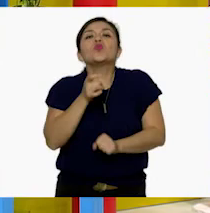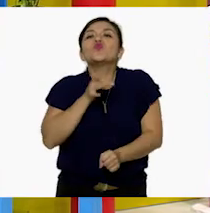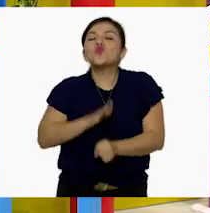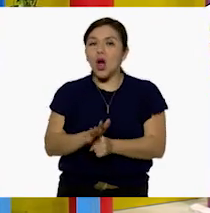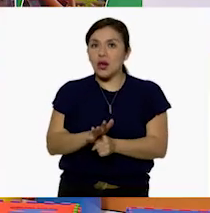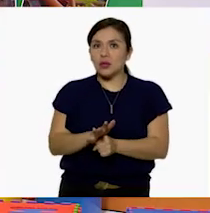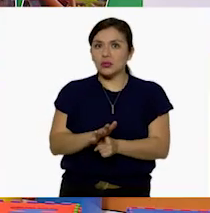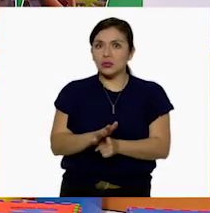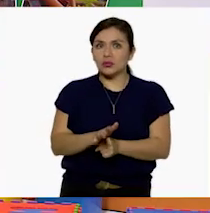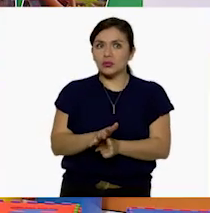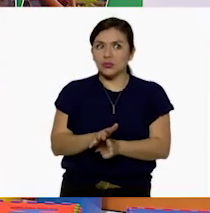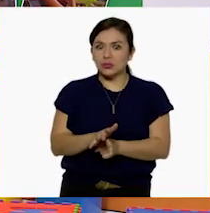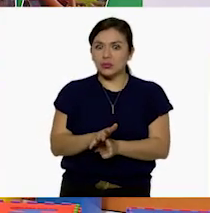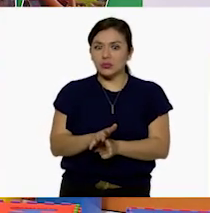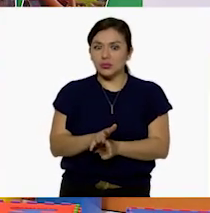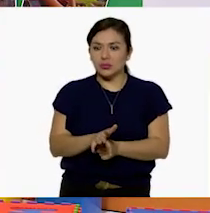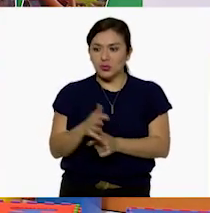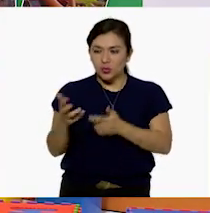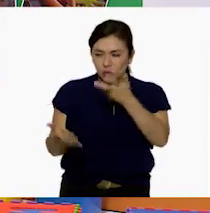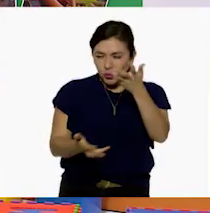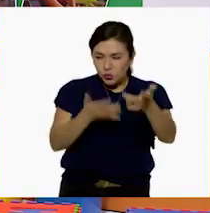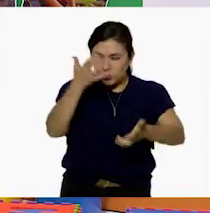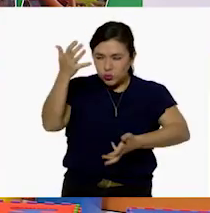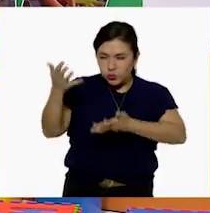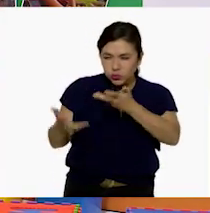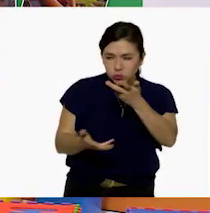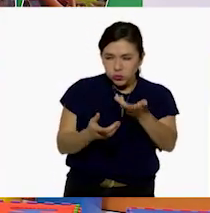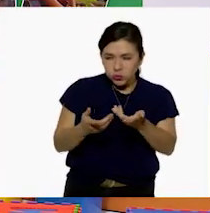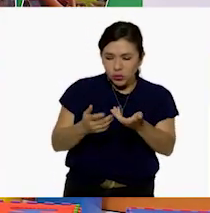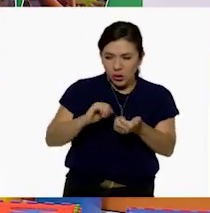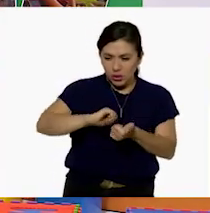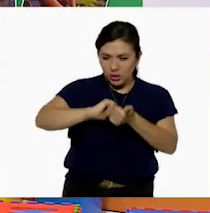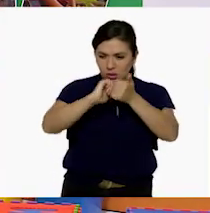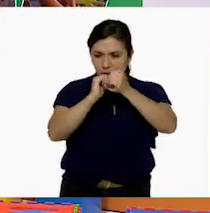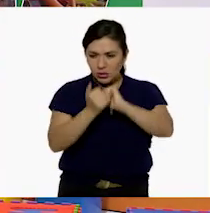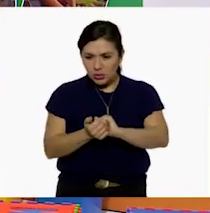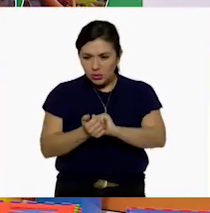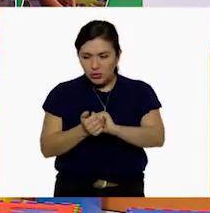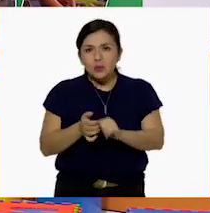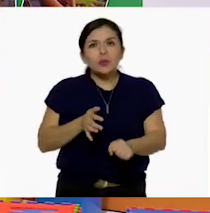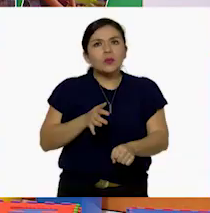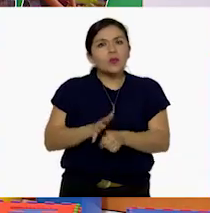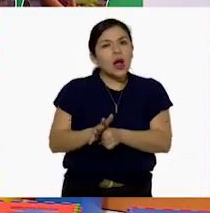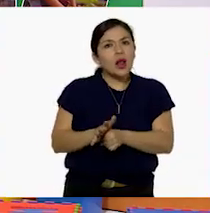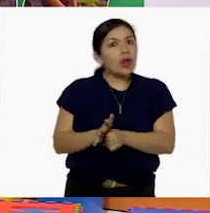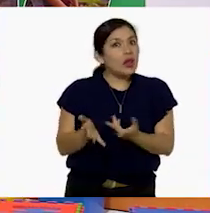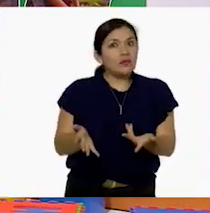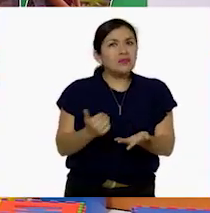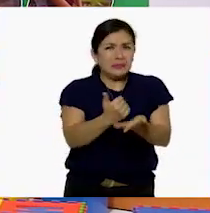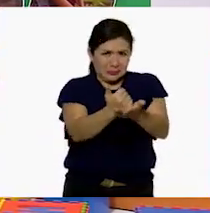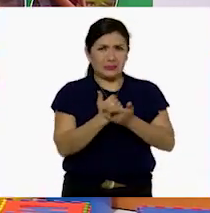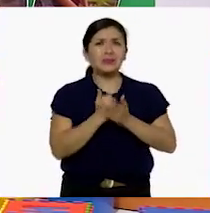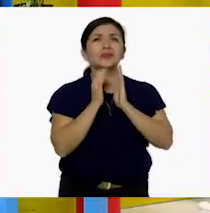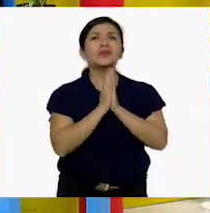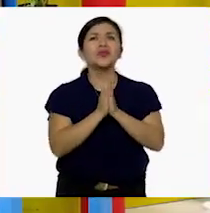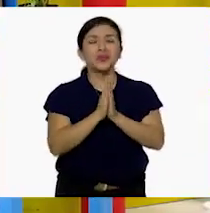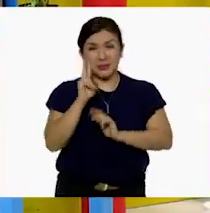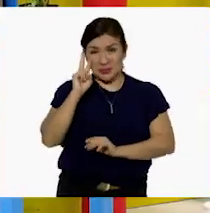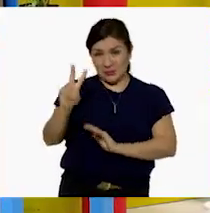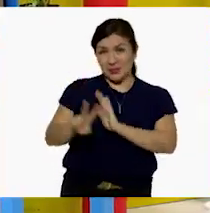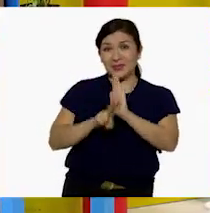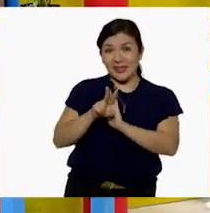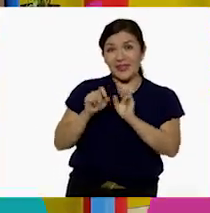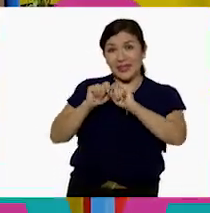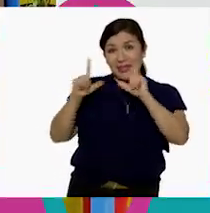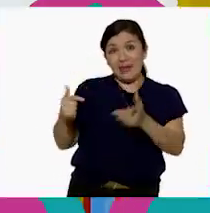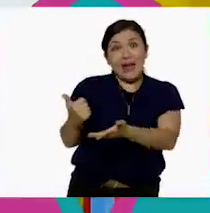¿Qué consecuencias? Vamos a pedir la ayuda de otro de nuestros alumnos. Está bien. A ver, ayuda, por favor. Vamos a ver el siguiente